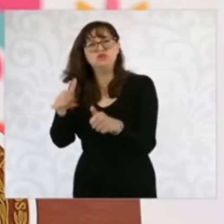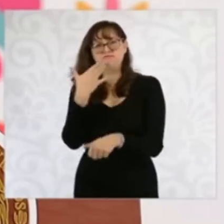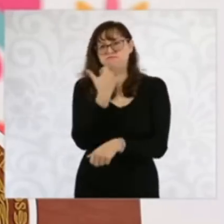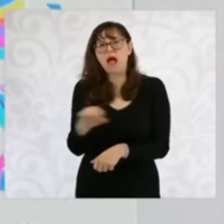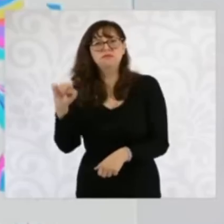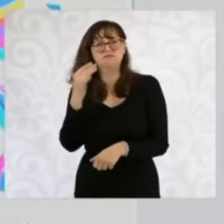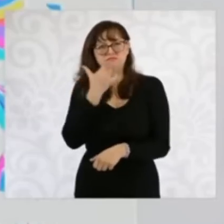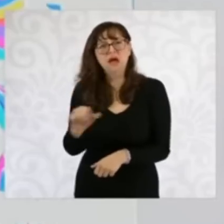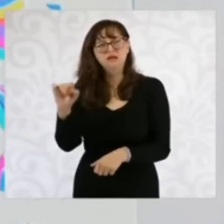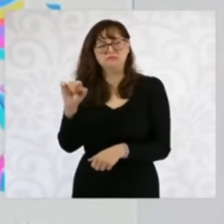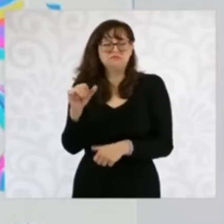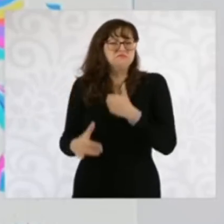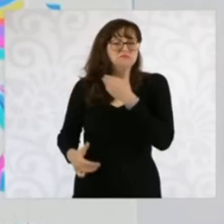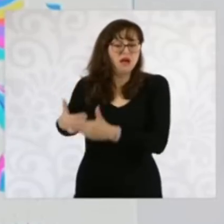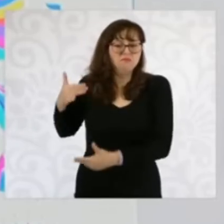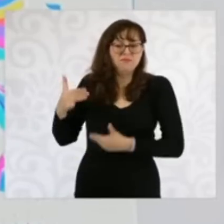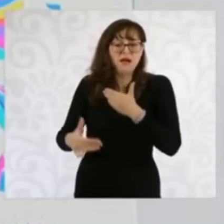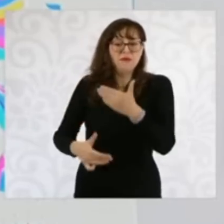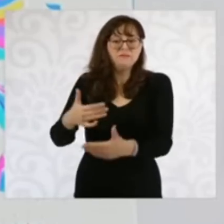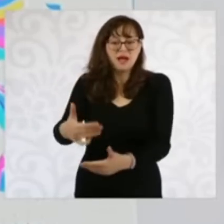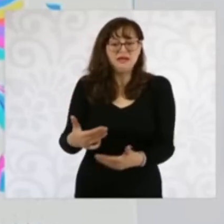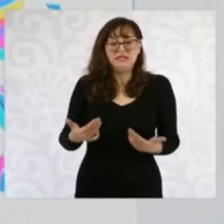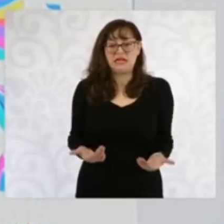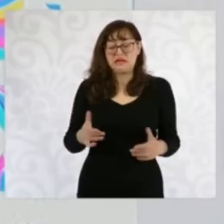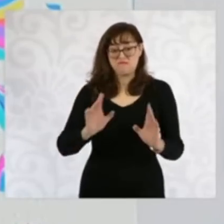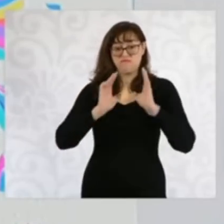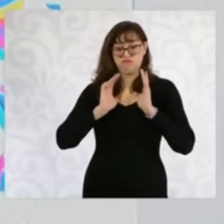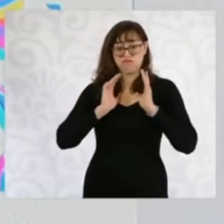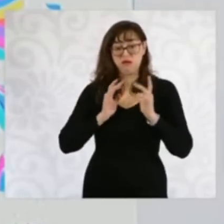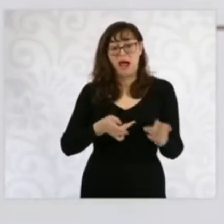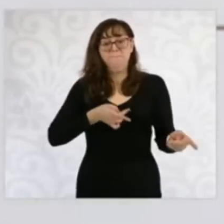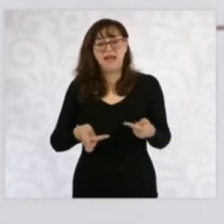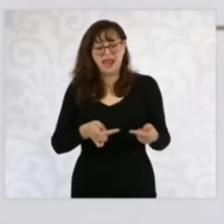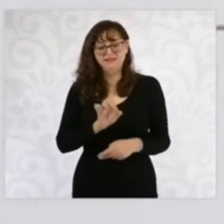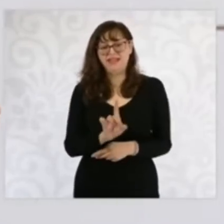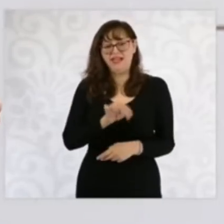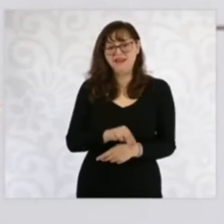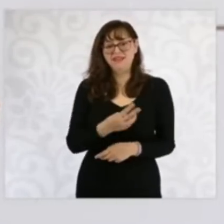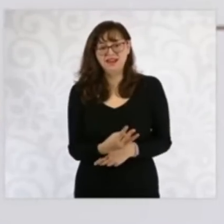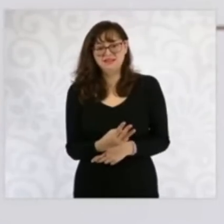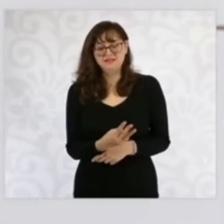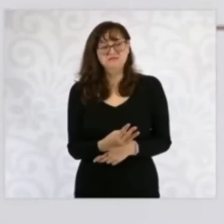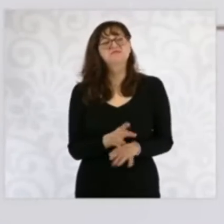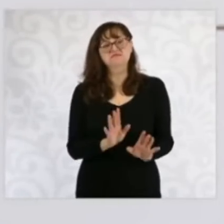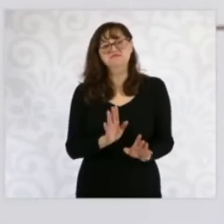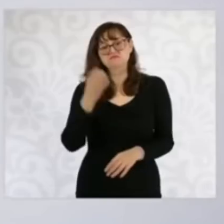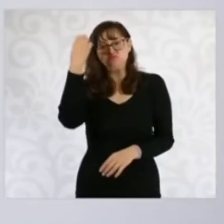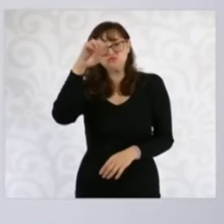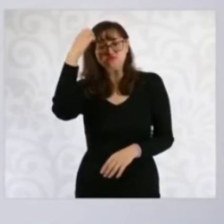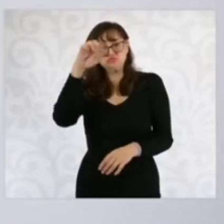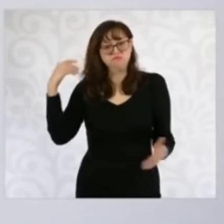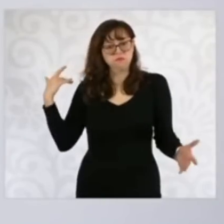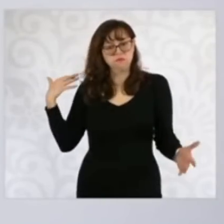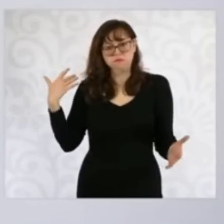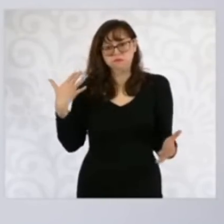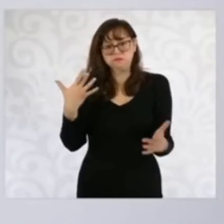Es muy importante el desarrollo del plan DN3, que se fortaleció, que viene de tiempo, y se fortaleció con el